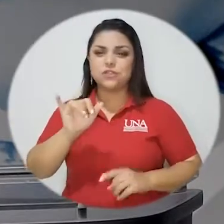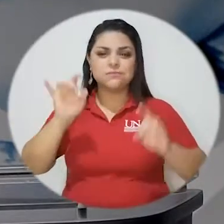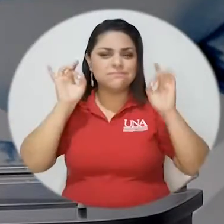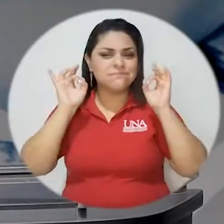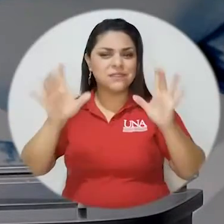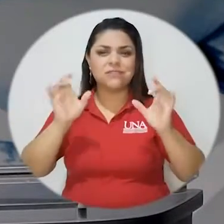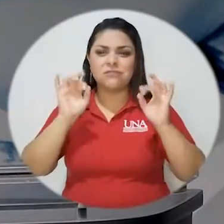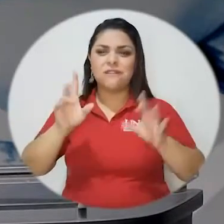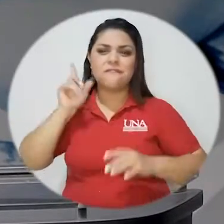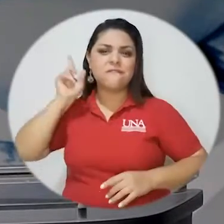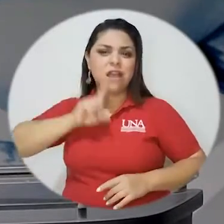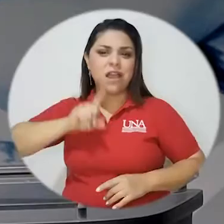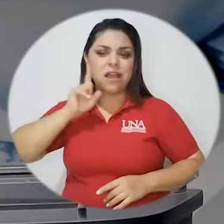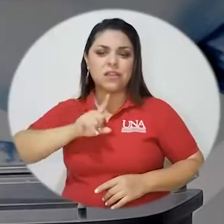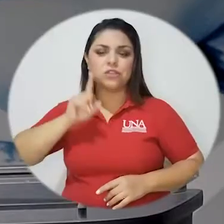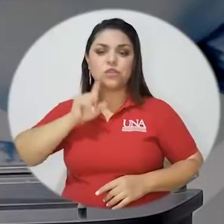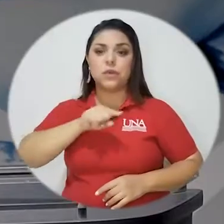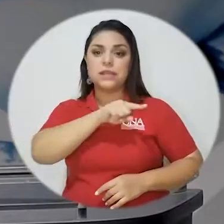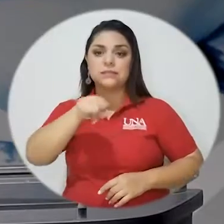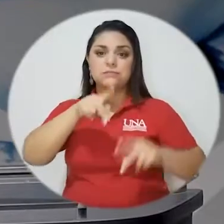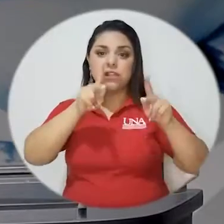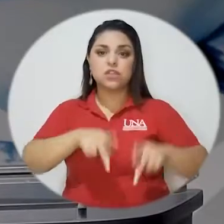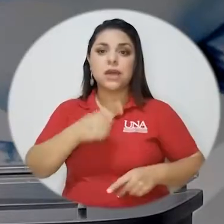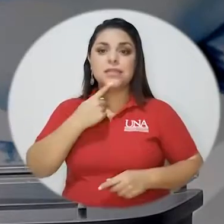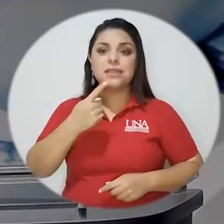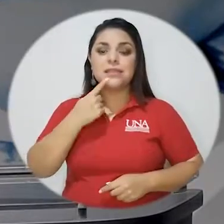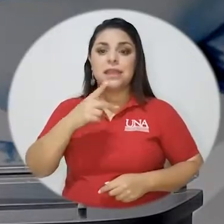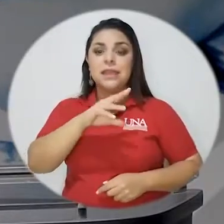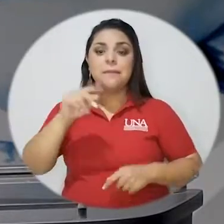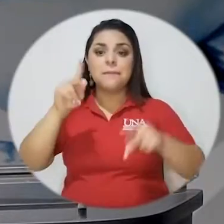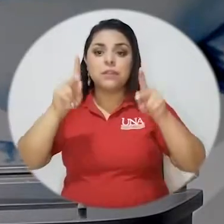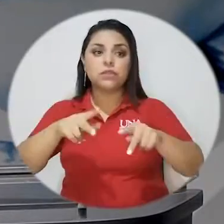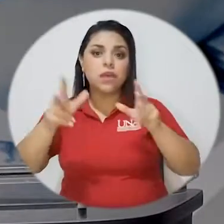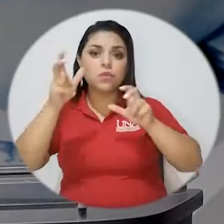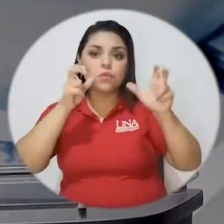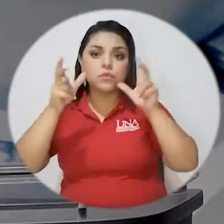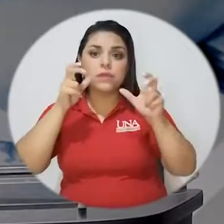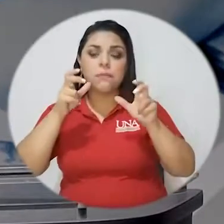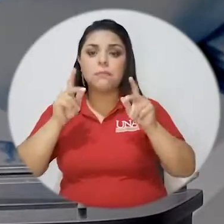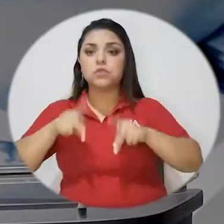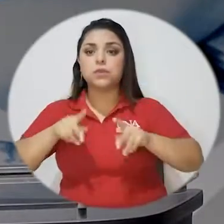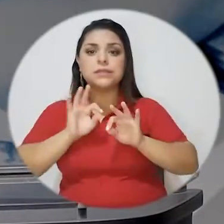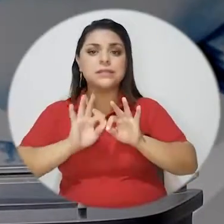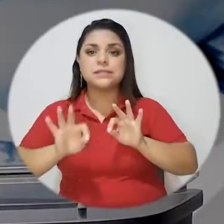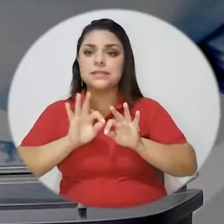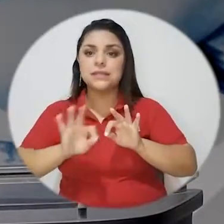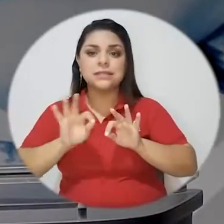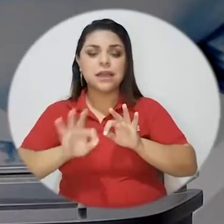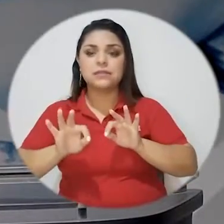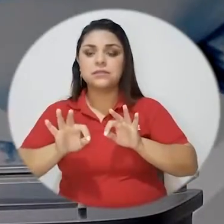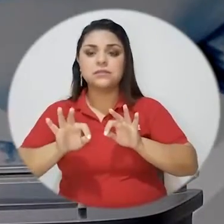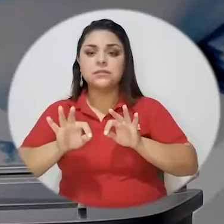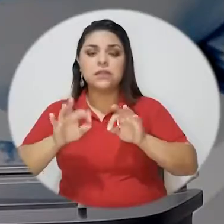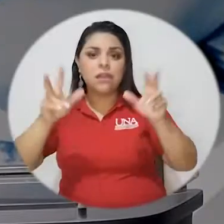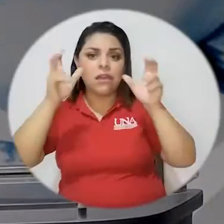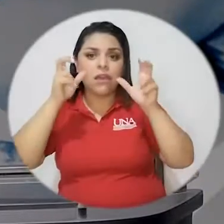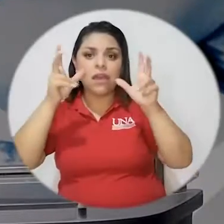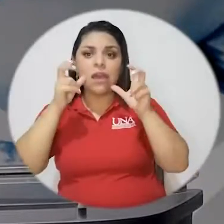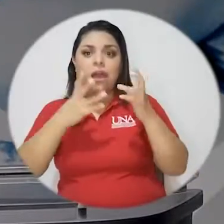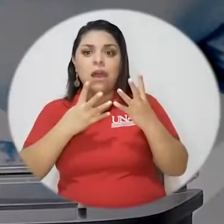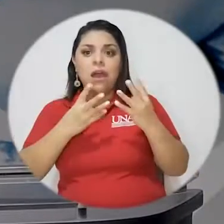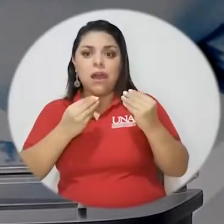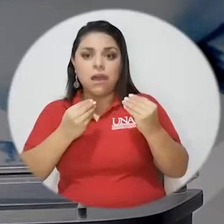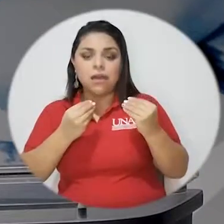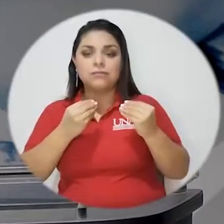personas dicen, y eso llena de temor, digamos, a la gente sencilla, a la gente que no ha tenido la oportunidad de estudiar estos